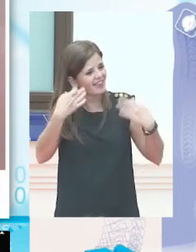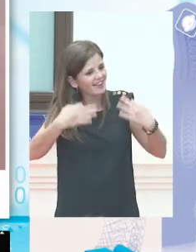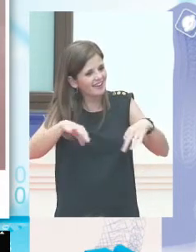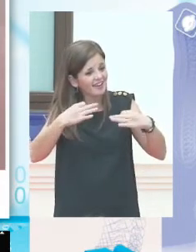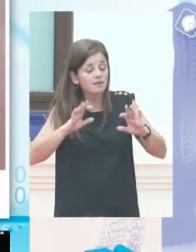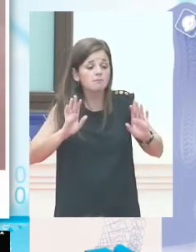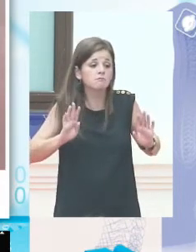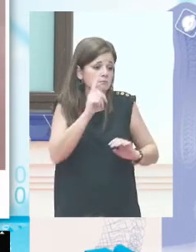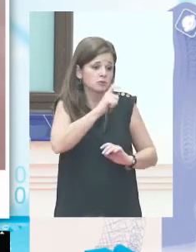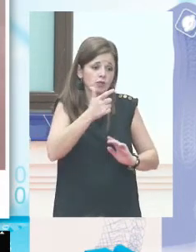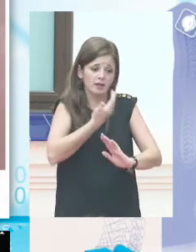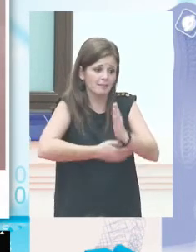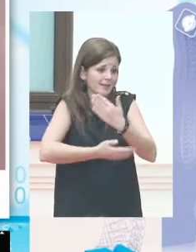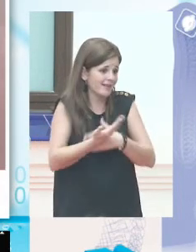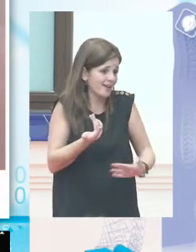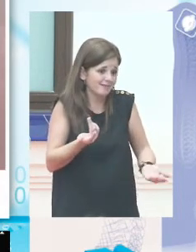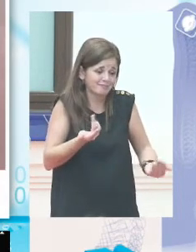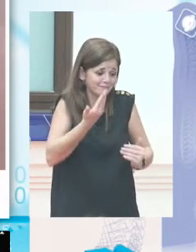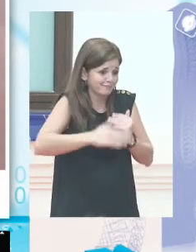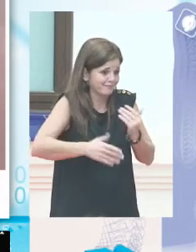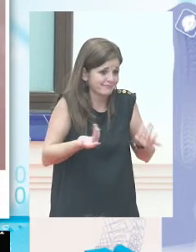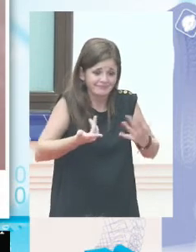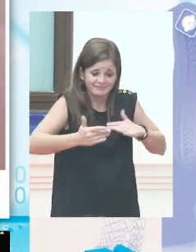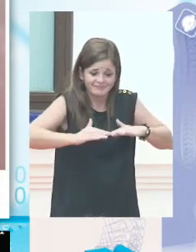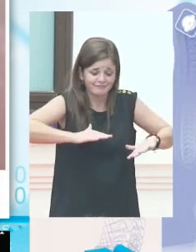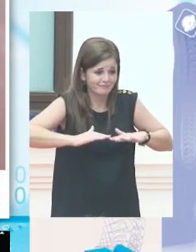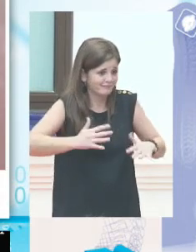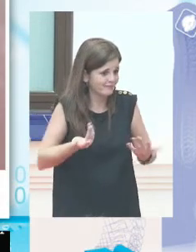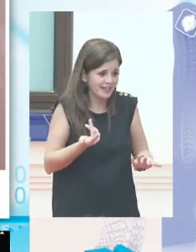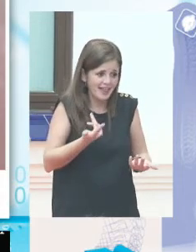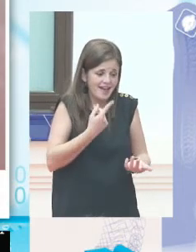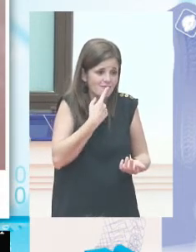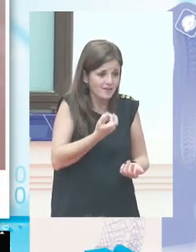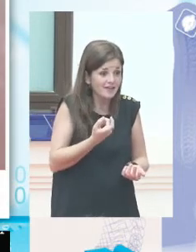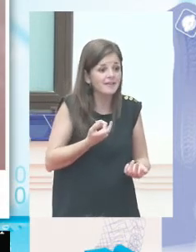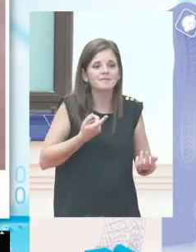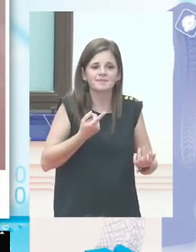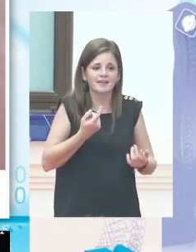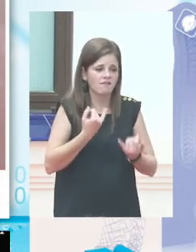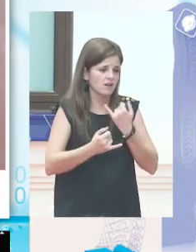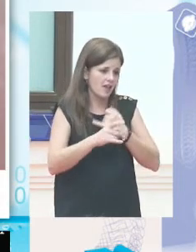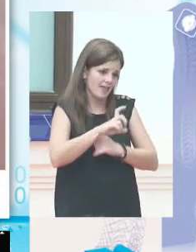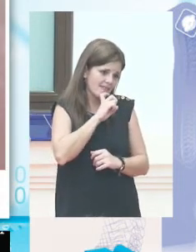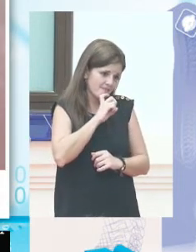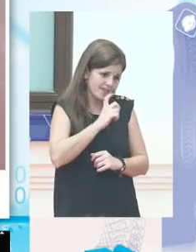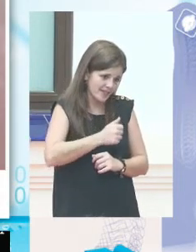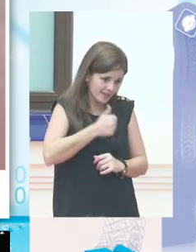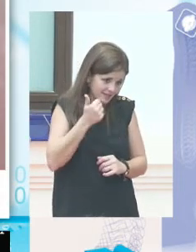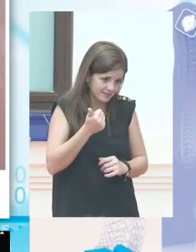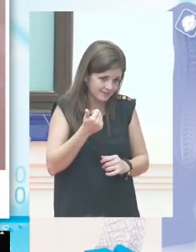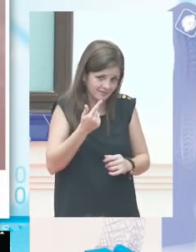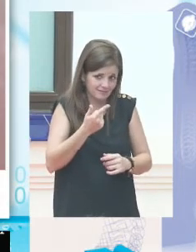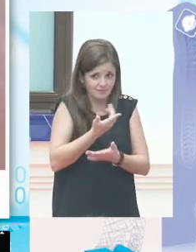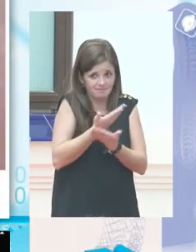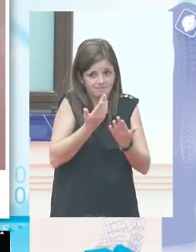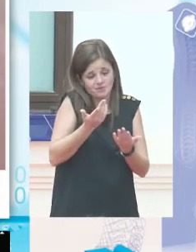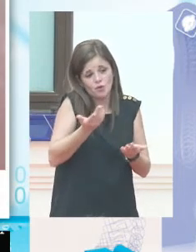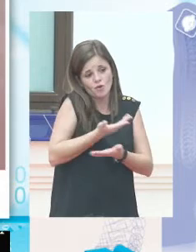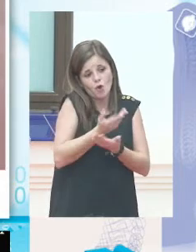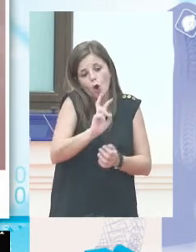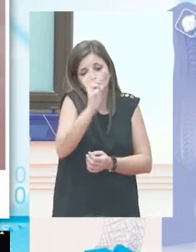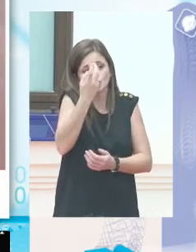personas discapacitadas, por sus discapacidades motrices, son complejas o son más difíciles que para el resto de